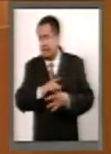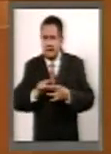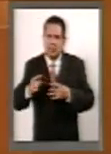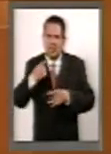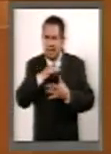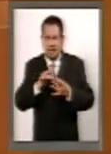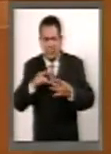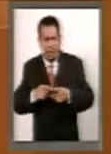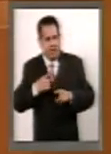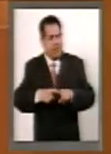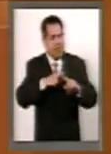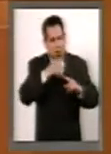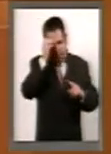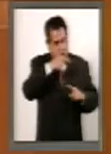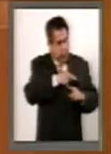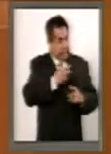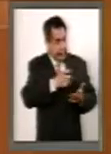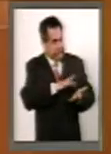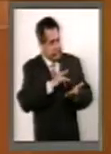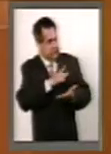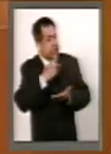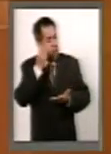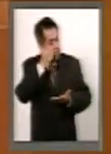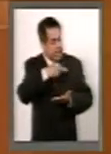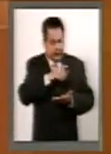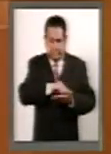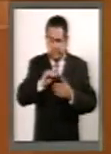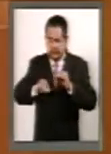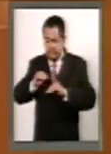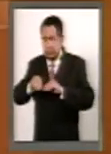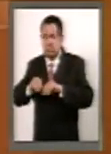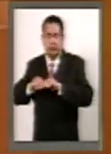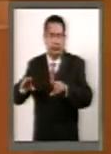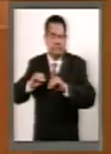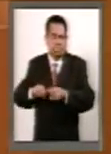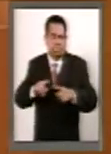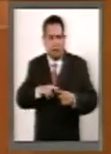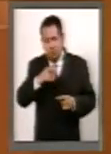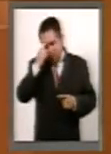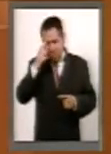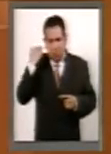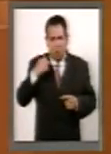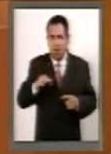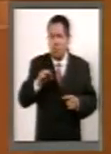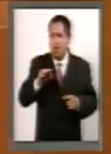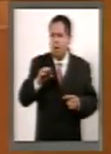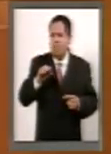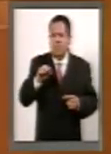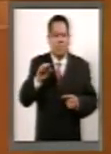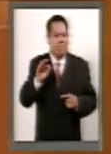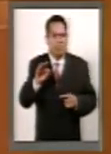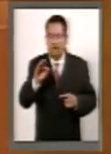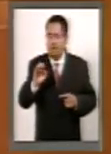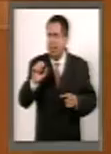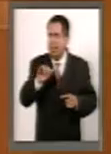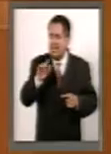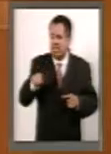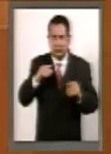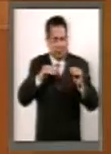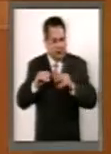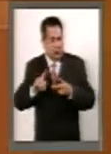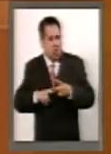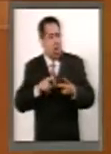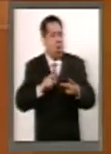distintas posiciones, los renovadores entre los que destacaba Félix F. Pallavicini y los radicales entre los que